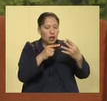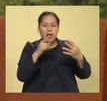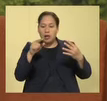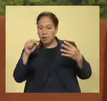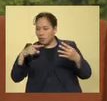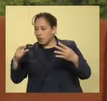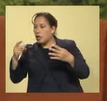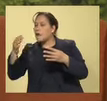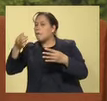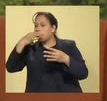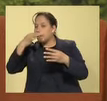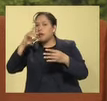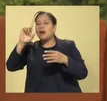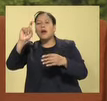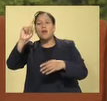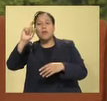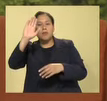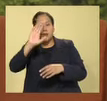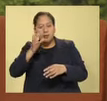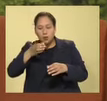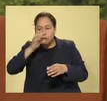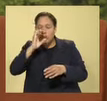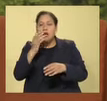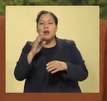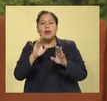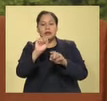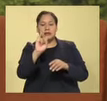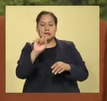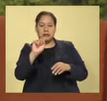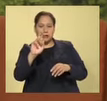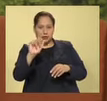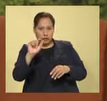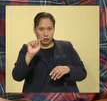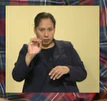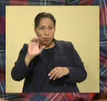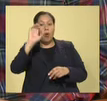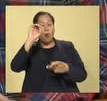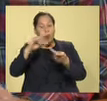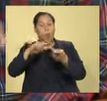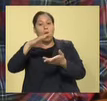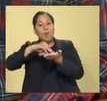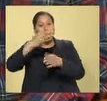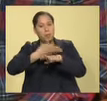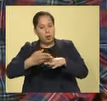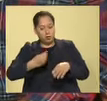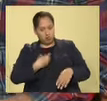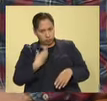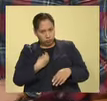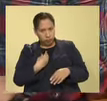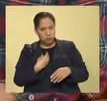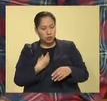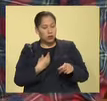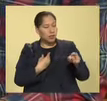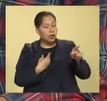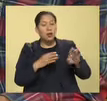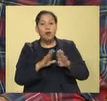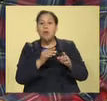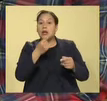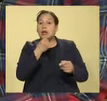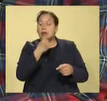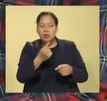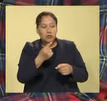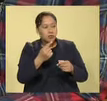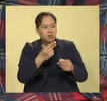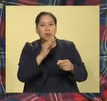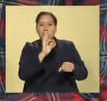soluciones de citratos o de bicarbonato, es impresionante la respuesta que tienen los niños